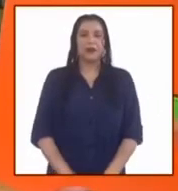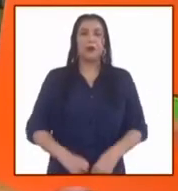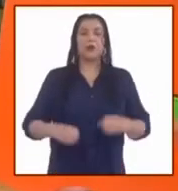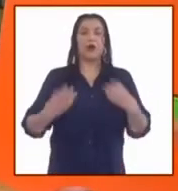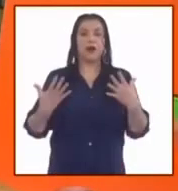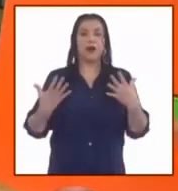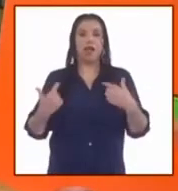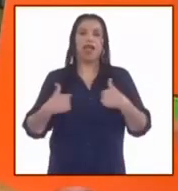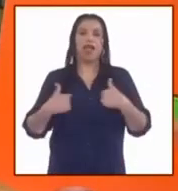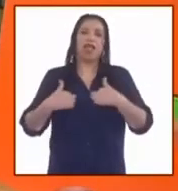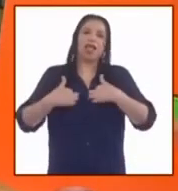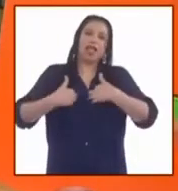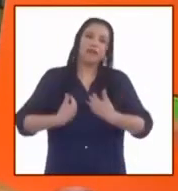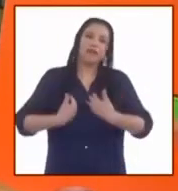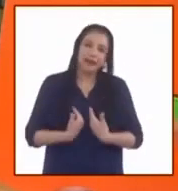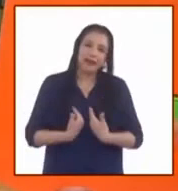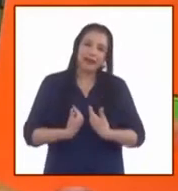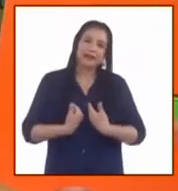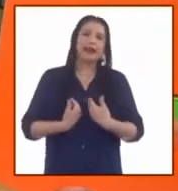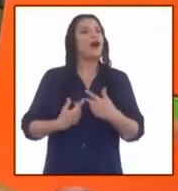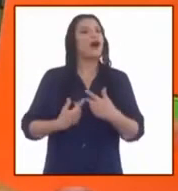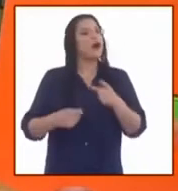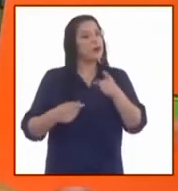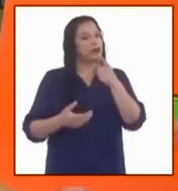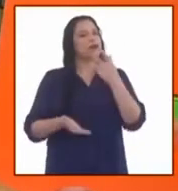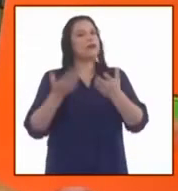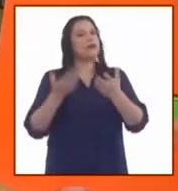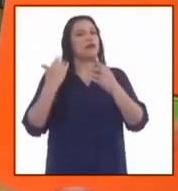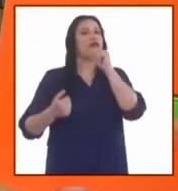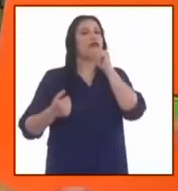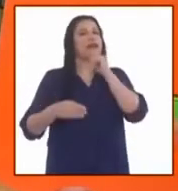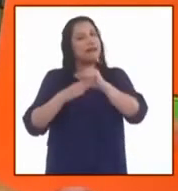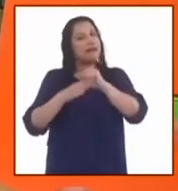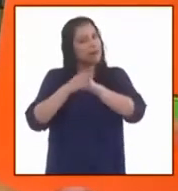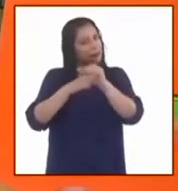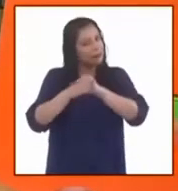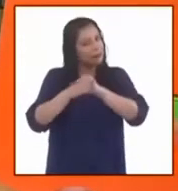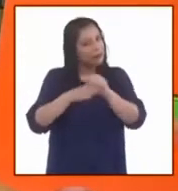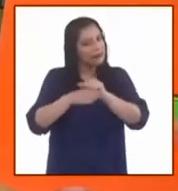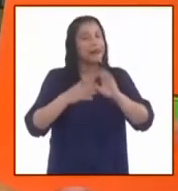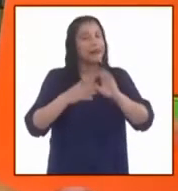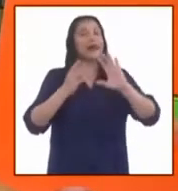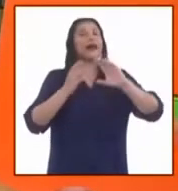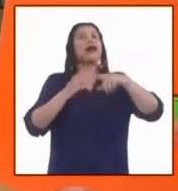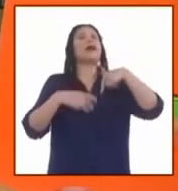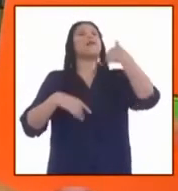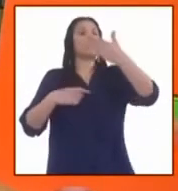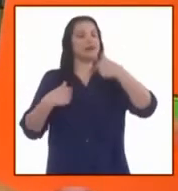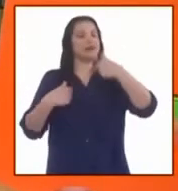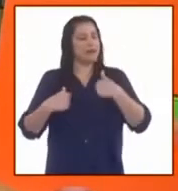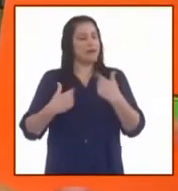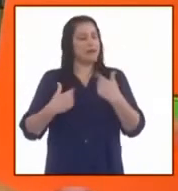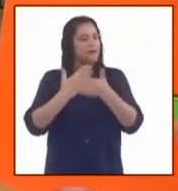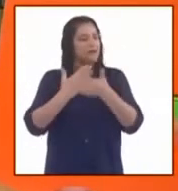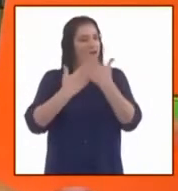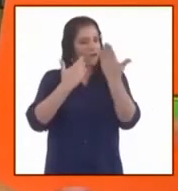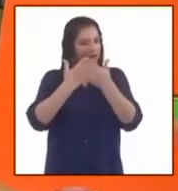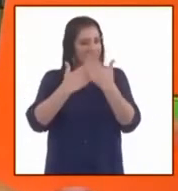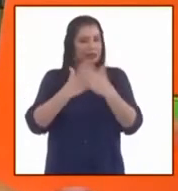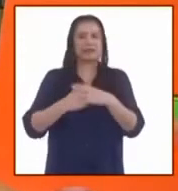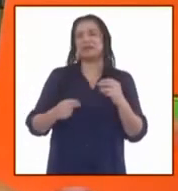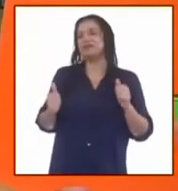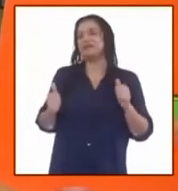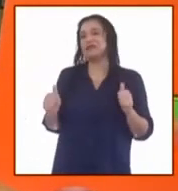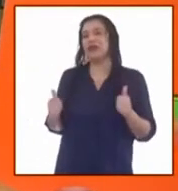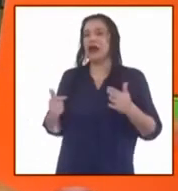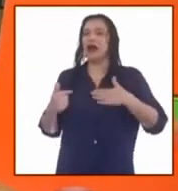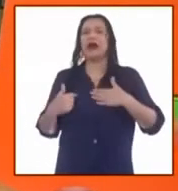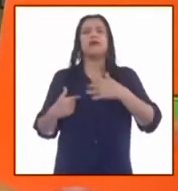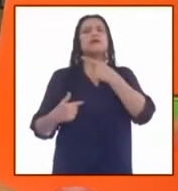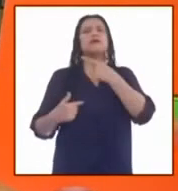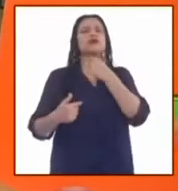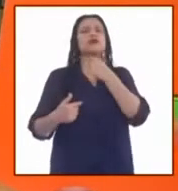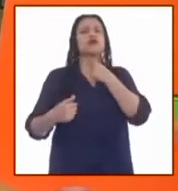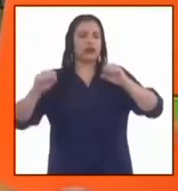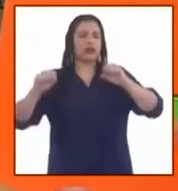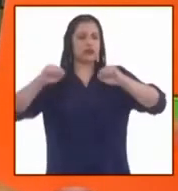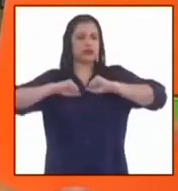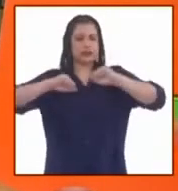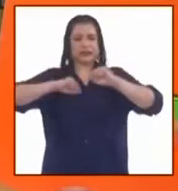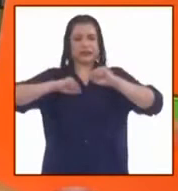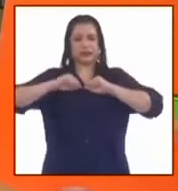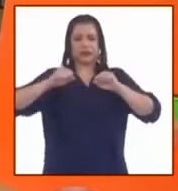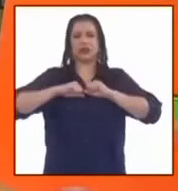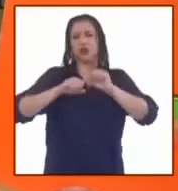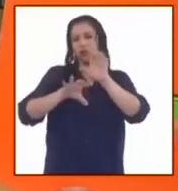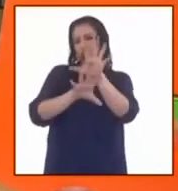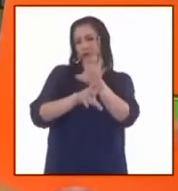Asu, me he cansado, pero seguro es por la falta de práctica. Las siguientes veces será más fácil. De todas maneras, bueno, a mí me encantan los ejercicios, estoy